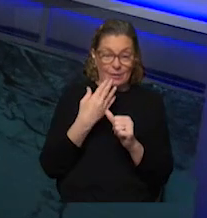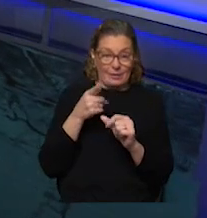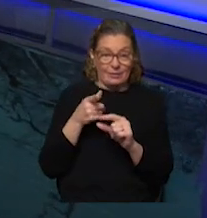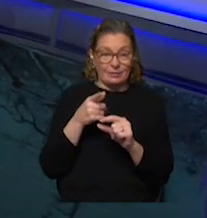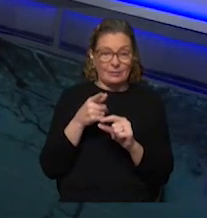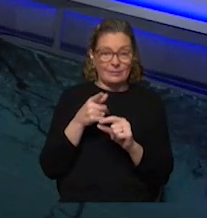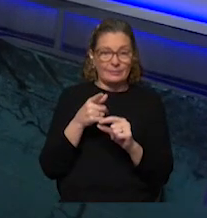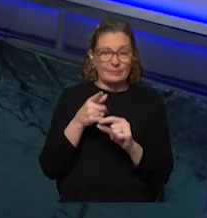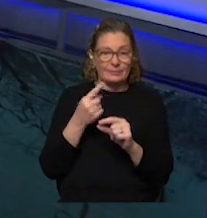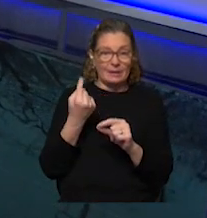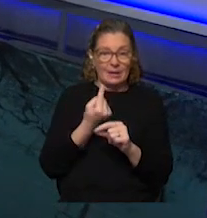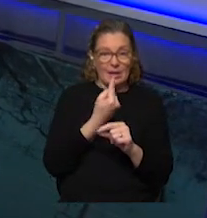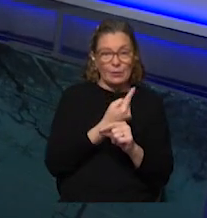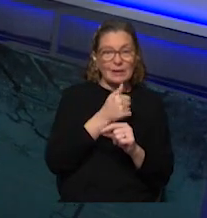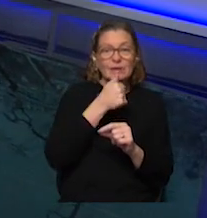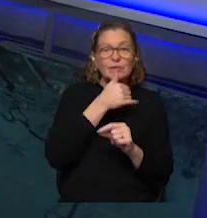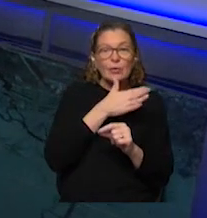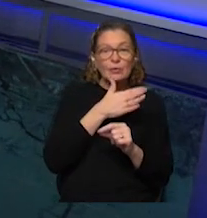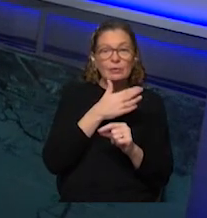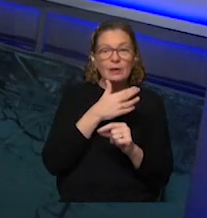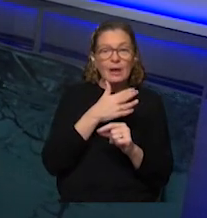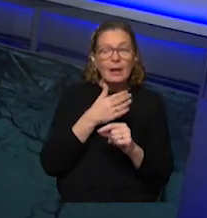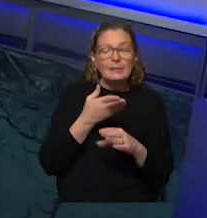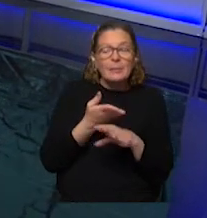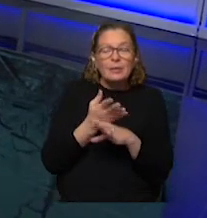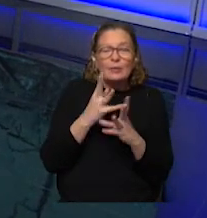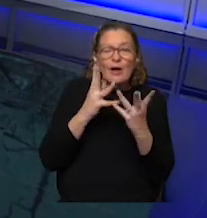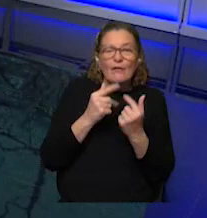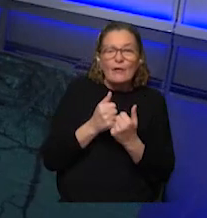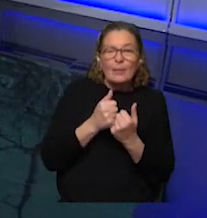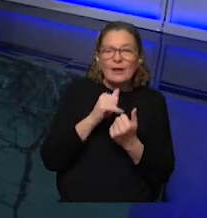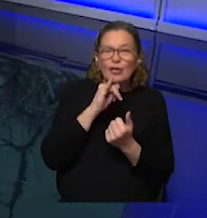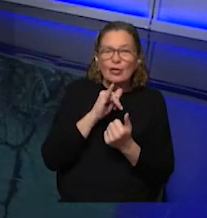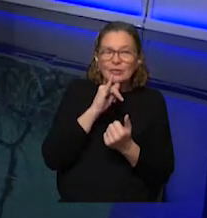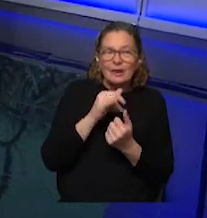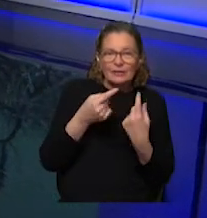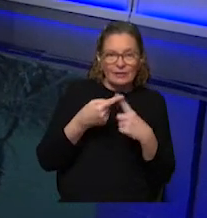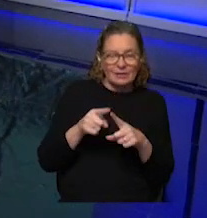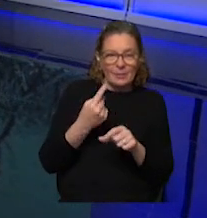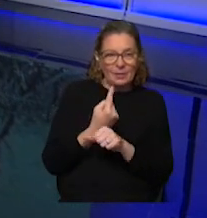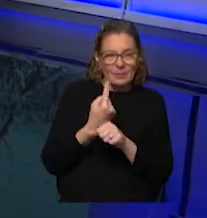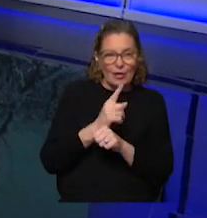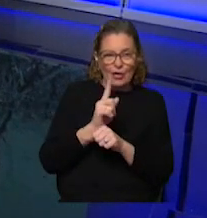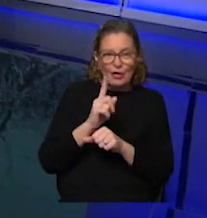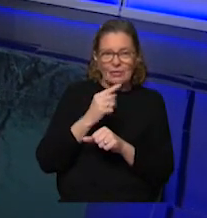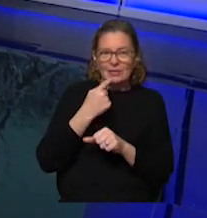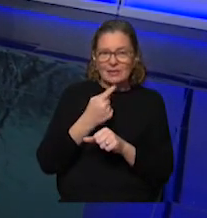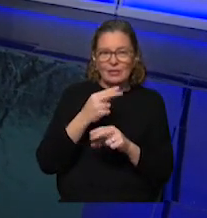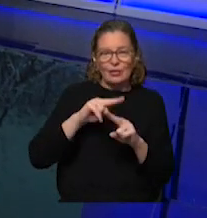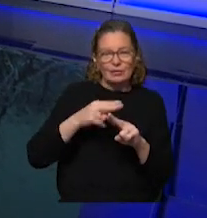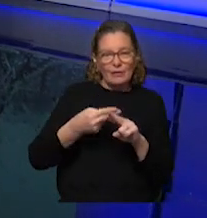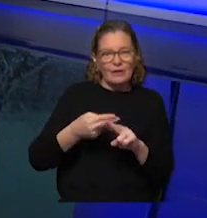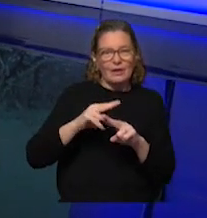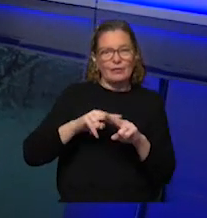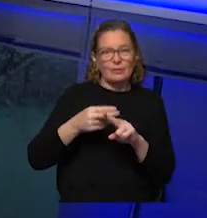que es esto de que cada historia te pide una forma de contar y hay que tratar primero de no repetirse de no caer en zonas